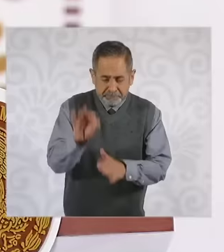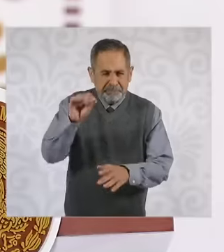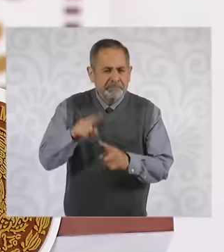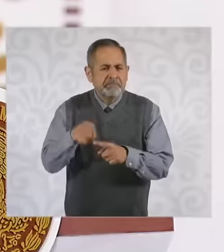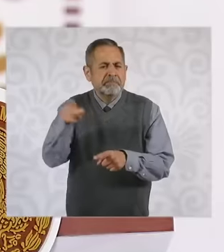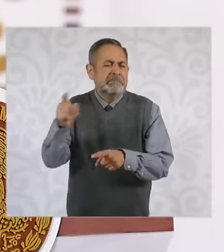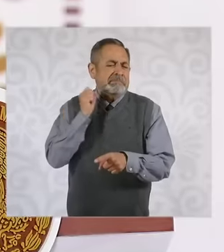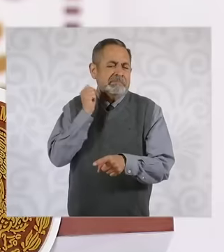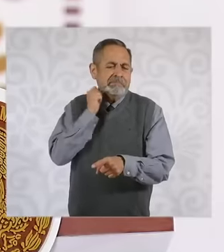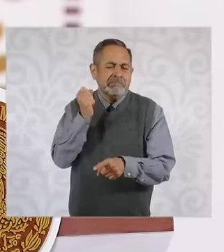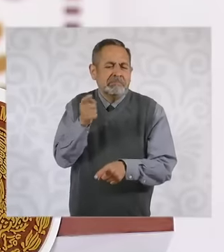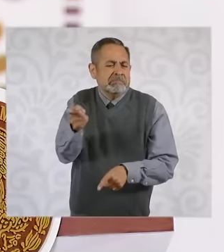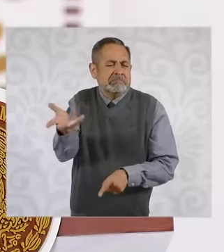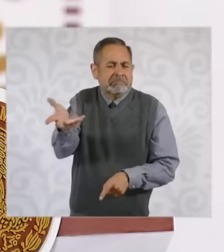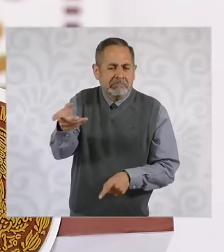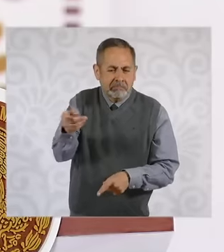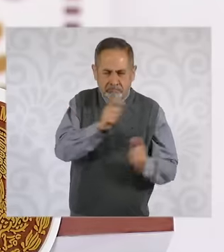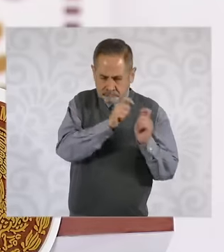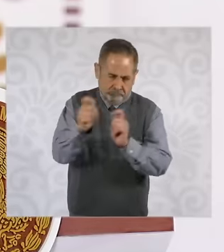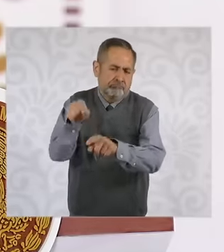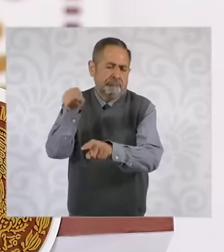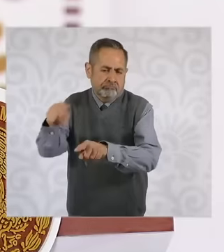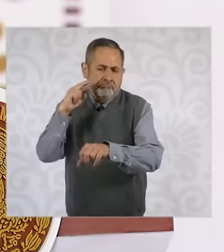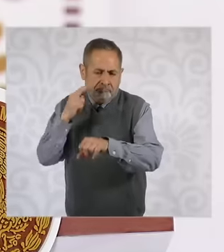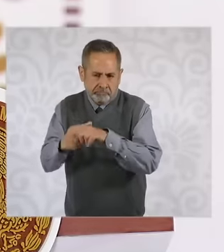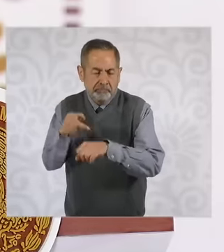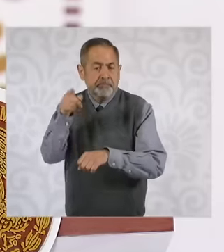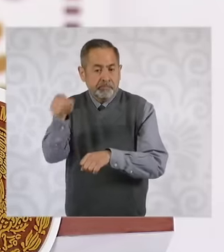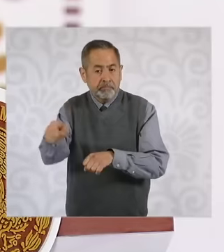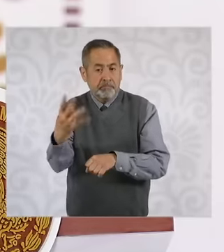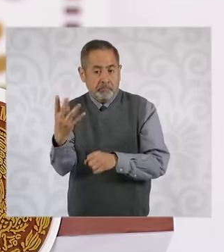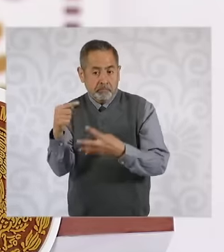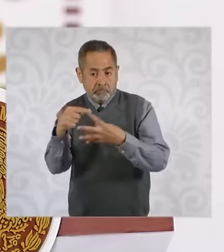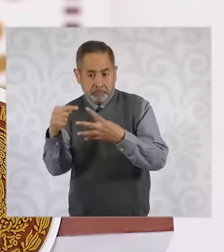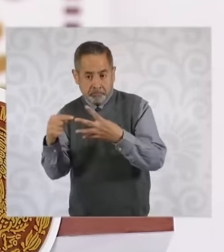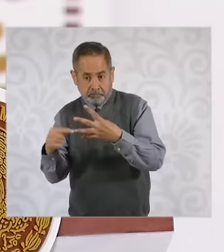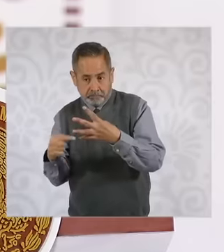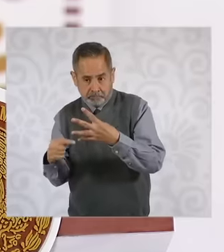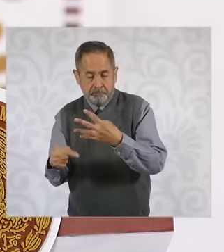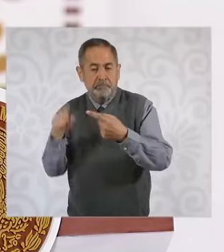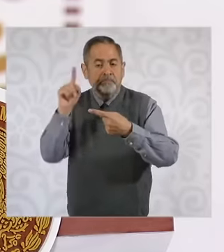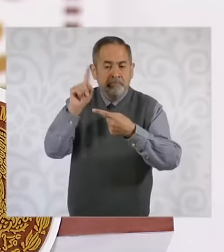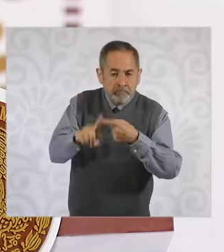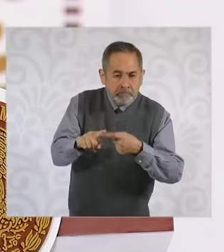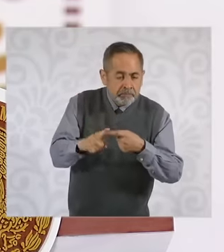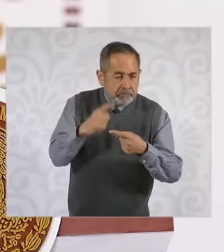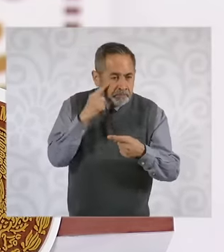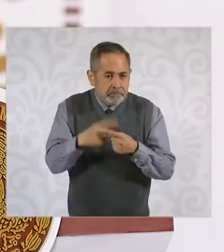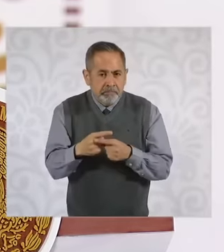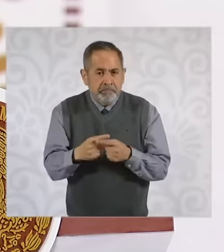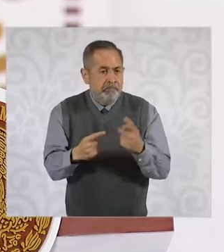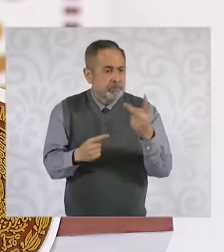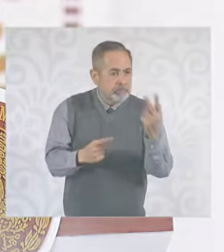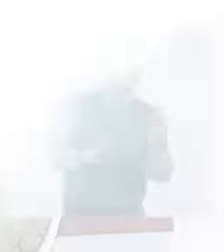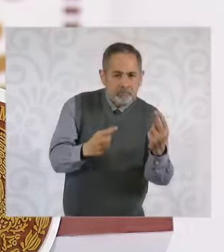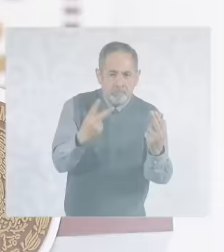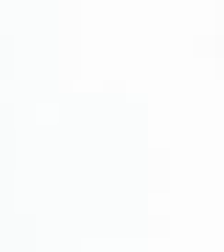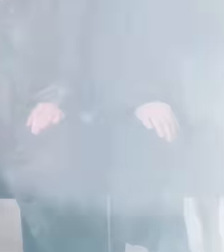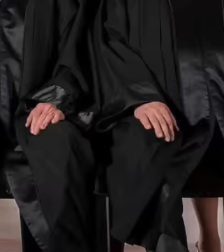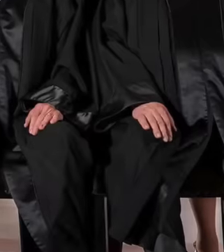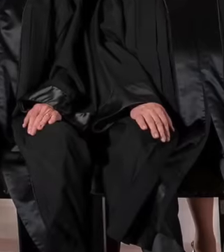prensa, dieron a conocer la forma de cómo se llevará a cabo esta elección, dejando a un